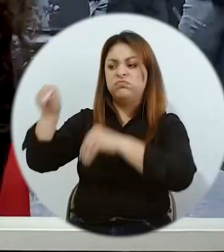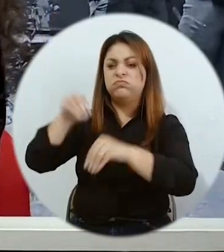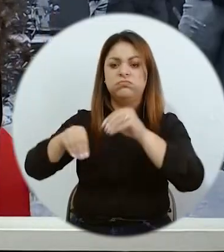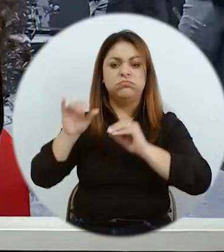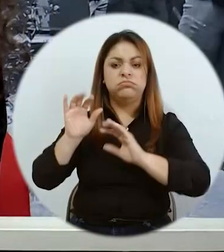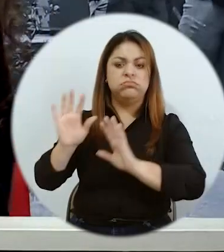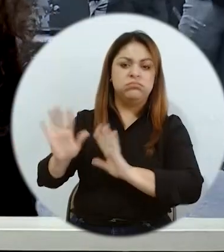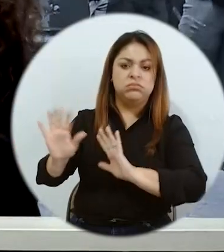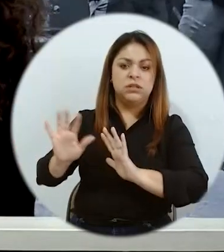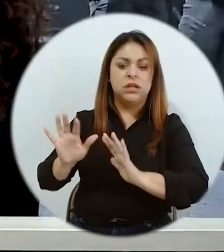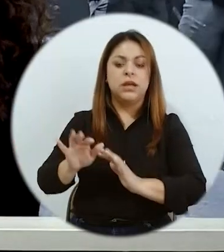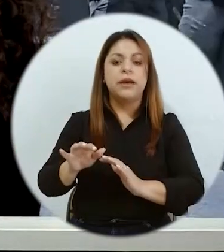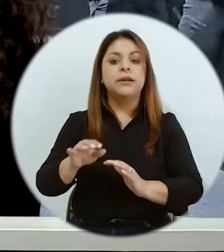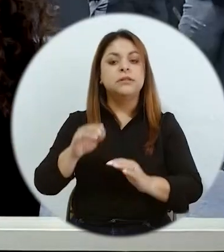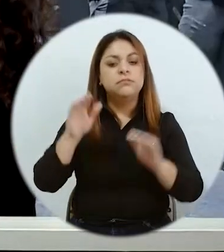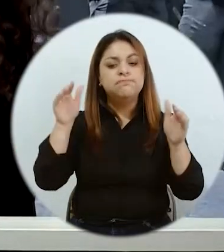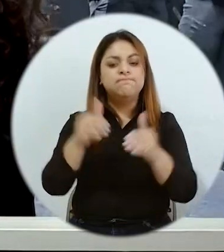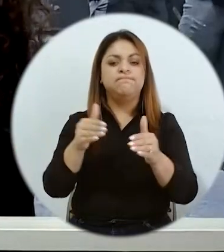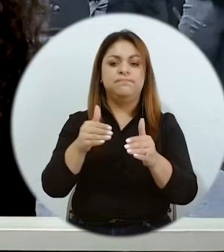vaya meramente centrado en el factor económico.